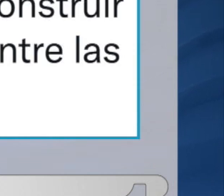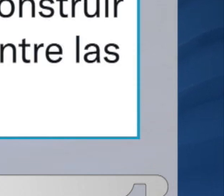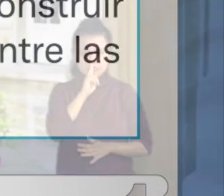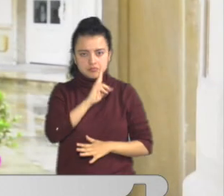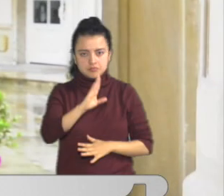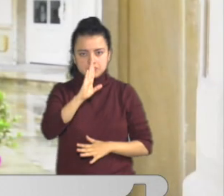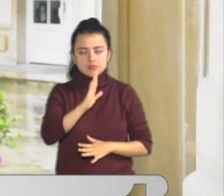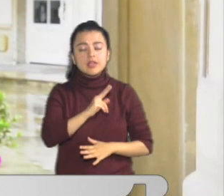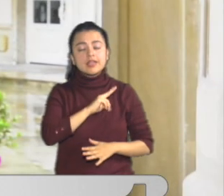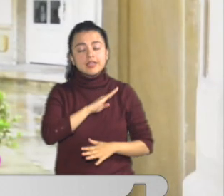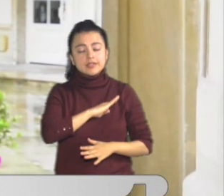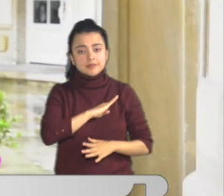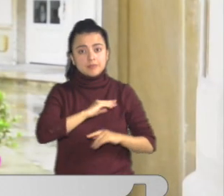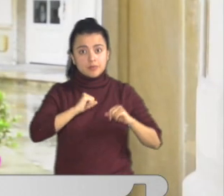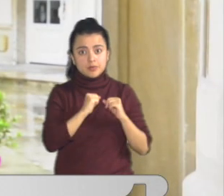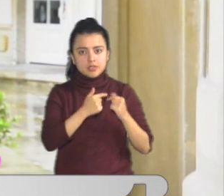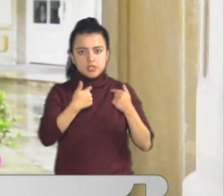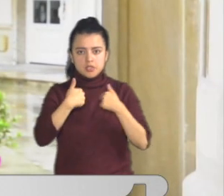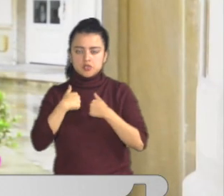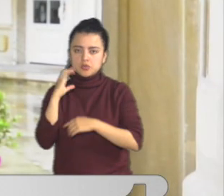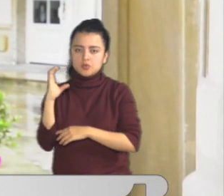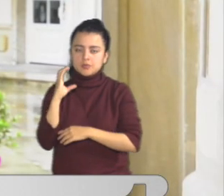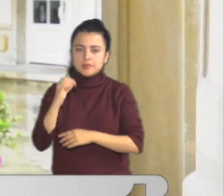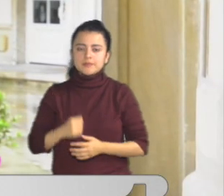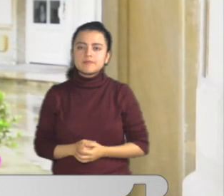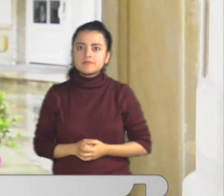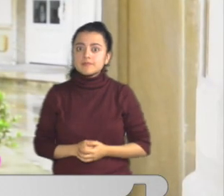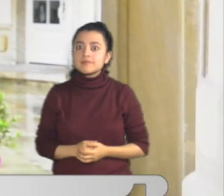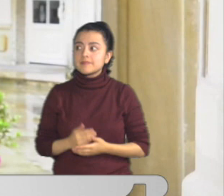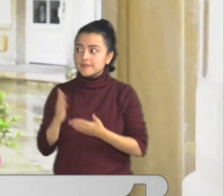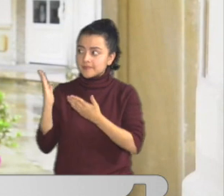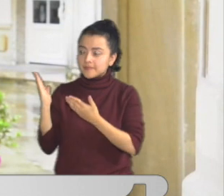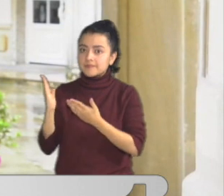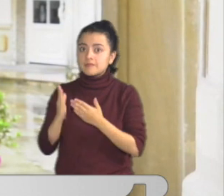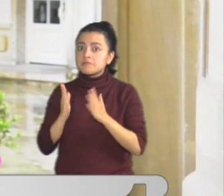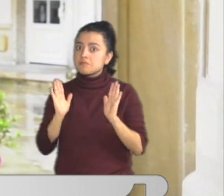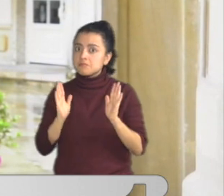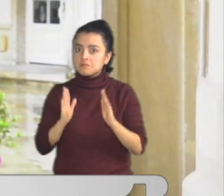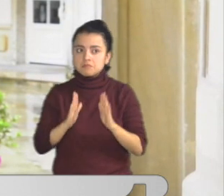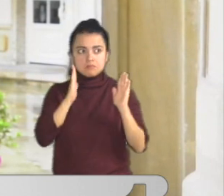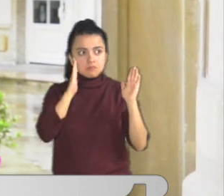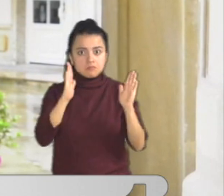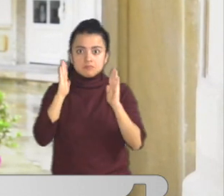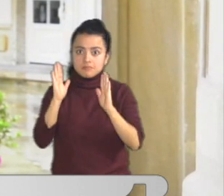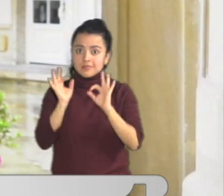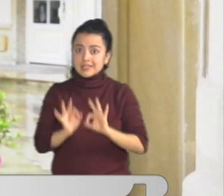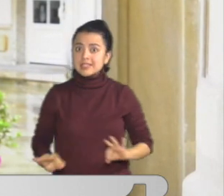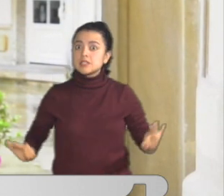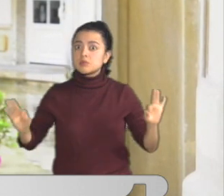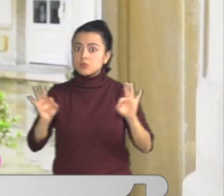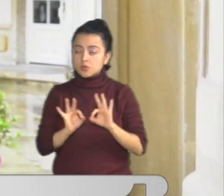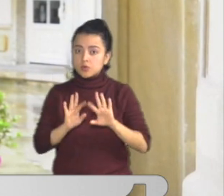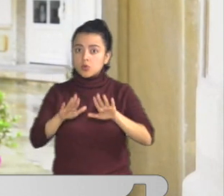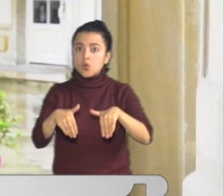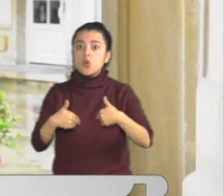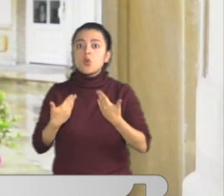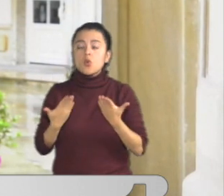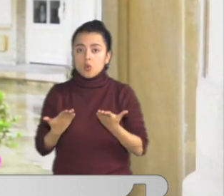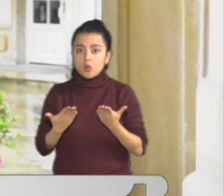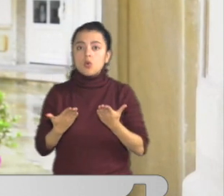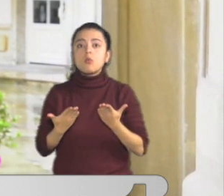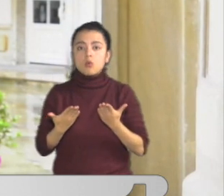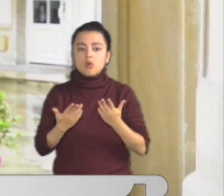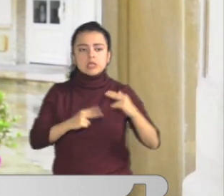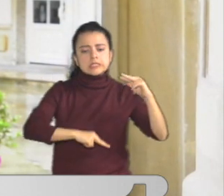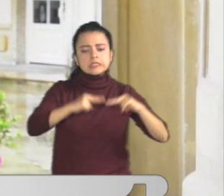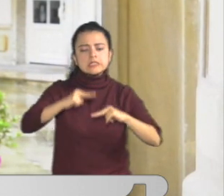recordar que uno de los temas que ha sido importante en esta transición de gobierno tiene que ver con la construcción del Metro